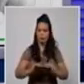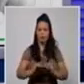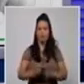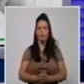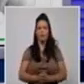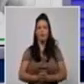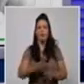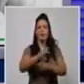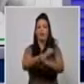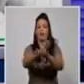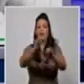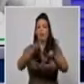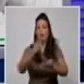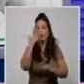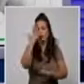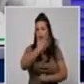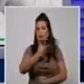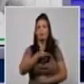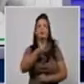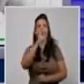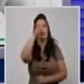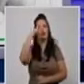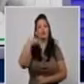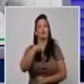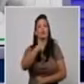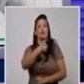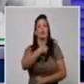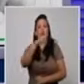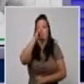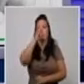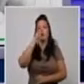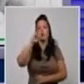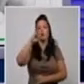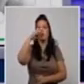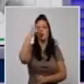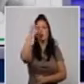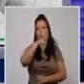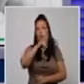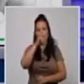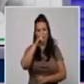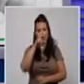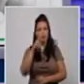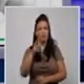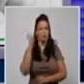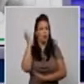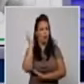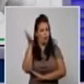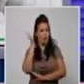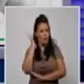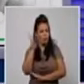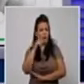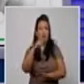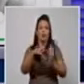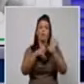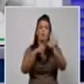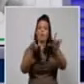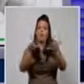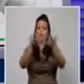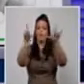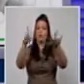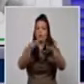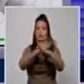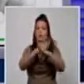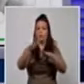doctor Francisco Durán. Insistía incluso en los modelos matemáticos que hablan de un alza sostenido de casos confirmados en